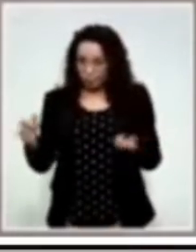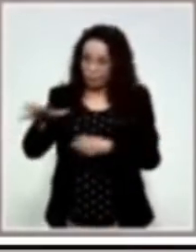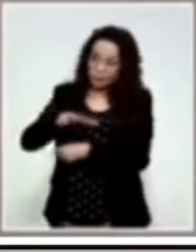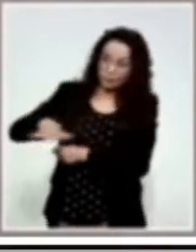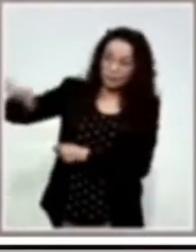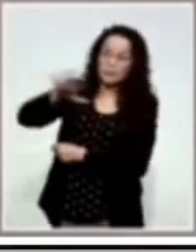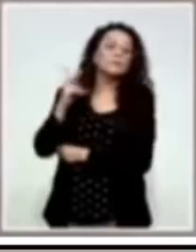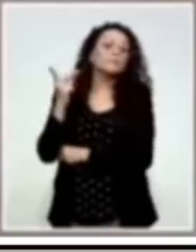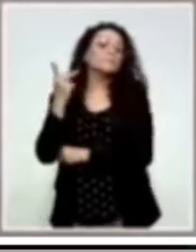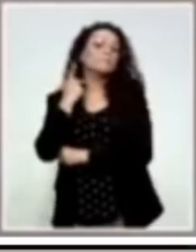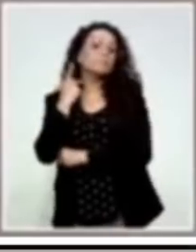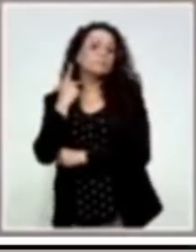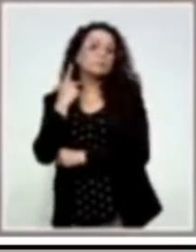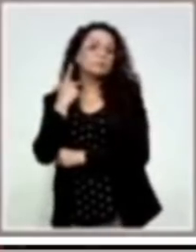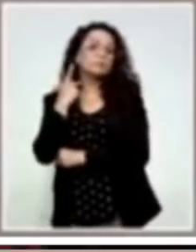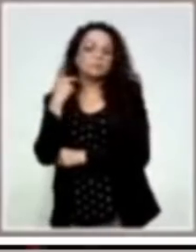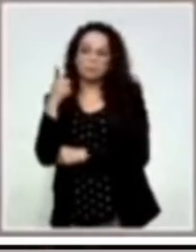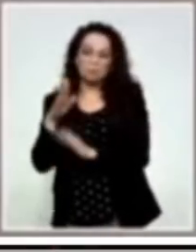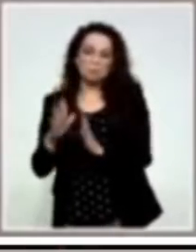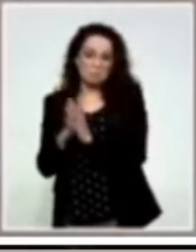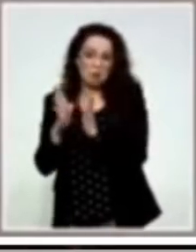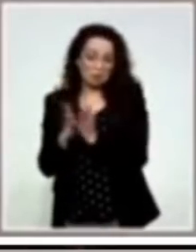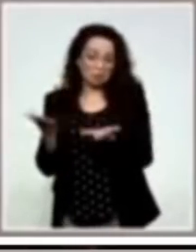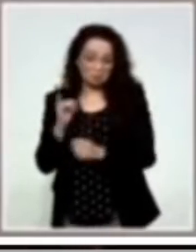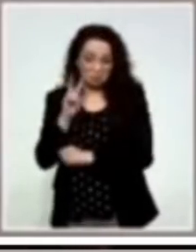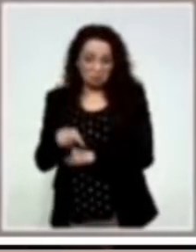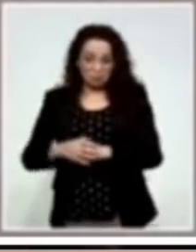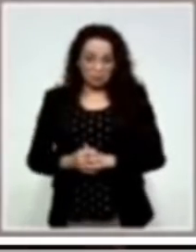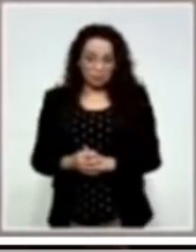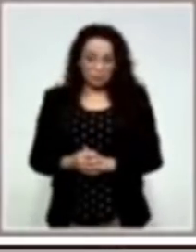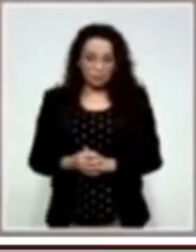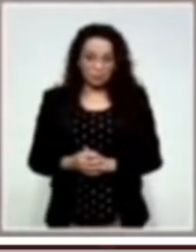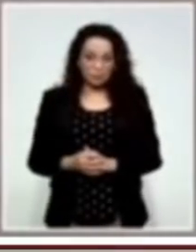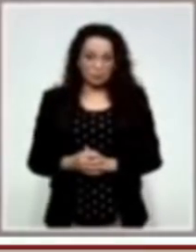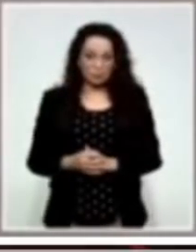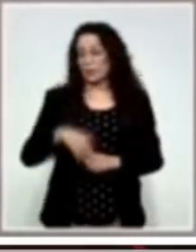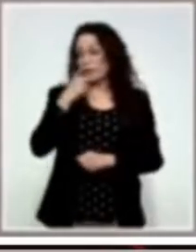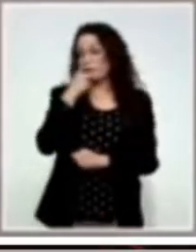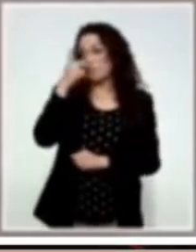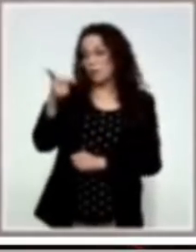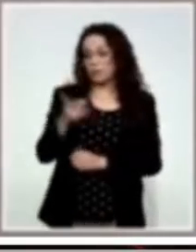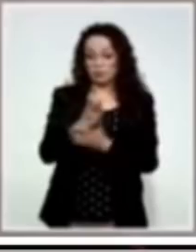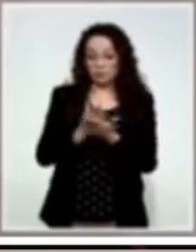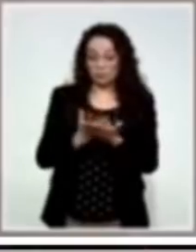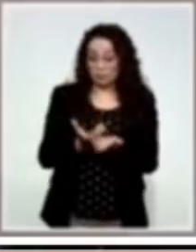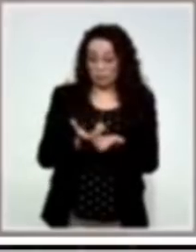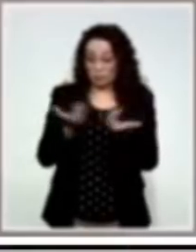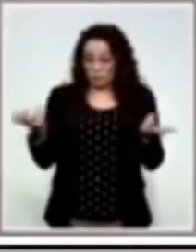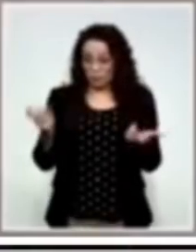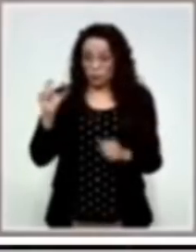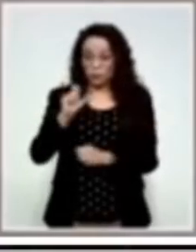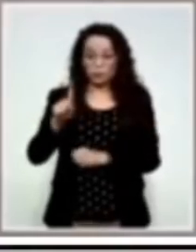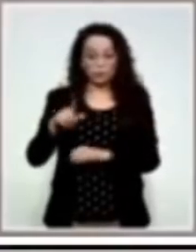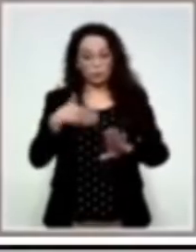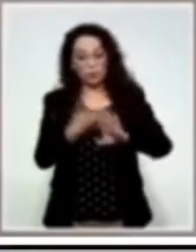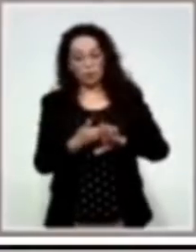están involucrados. Se critica que se polarice cuando es el contrario, y cuando